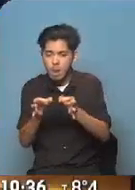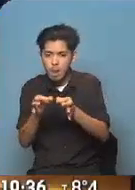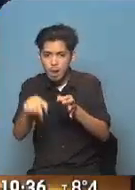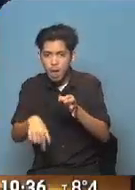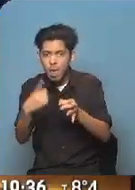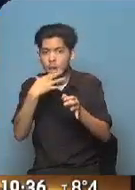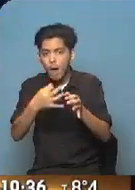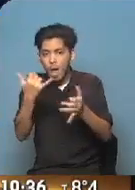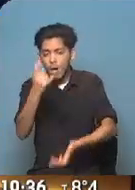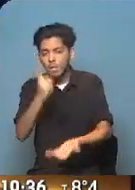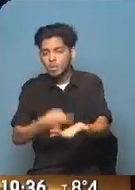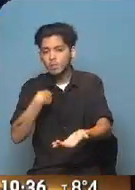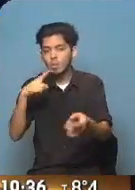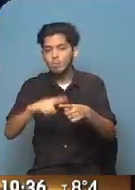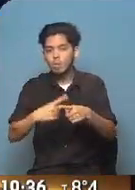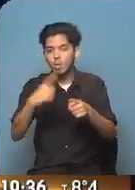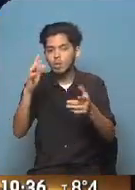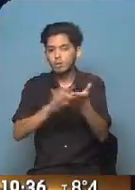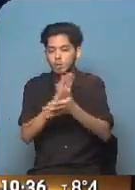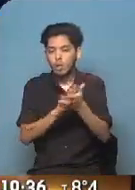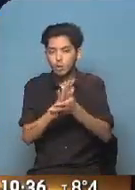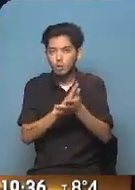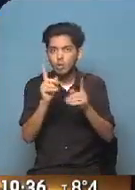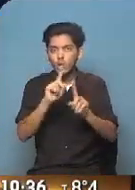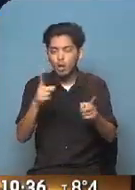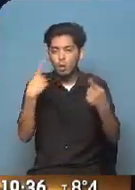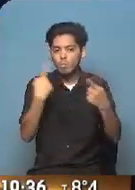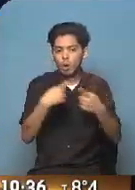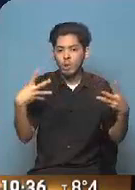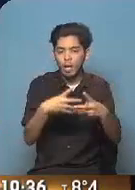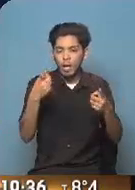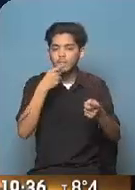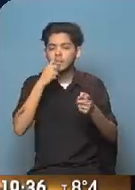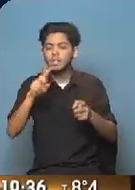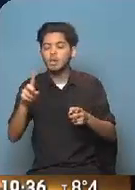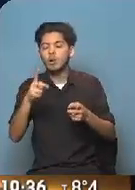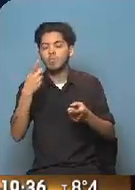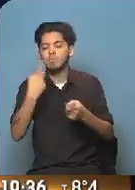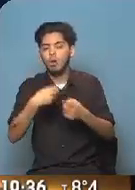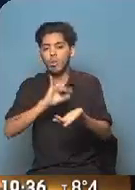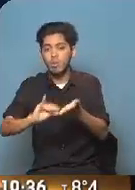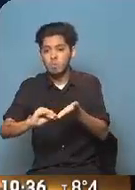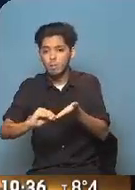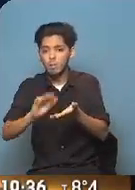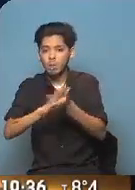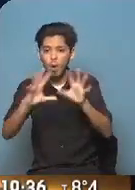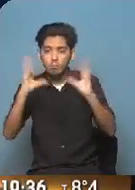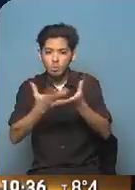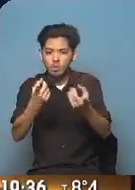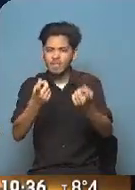hay una decisión política de no resolverlo a través de las armas sino a través de la diplomacia bueno ese mundo nuevo que requiere